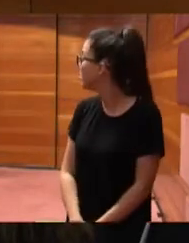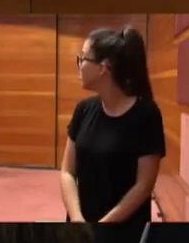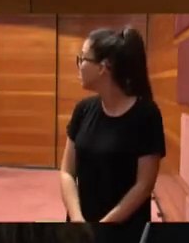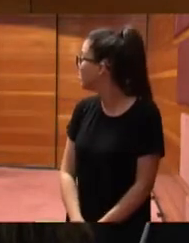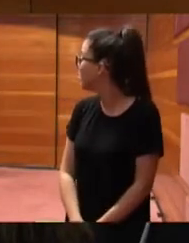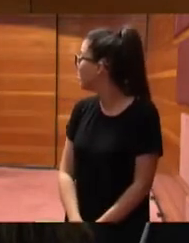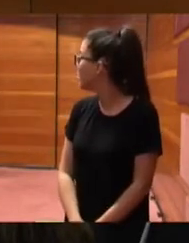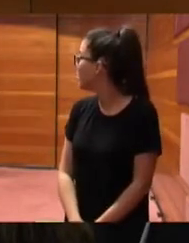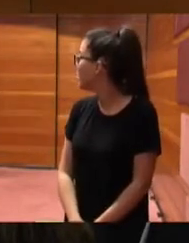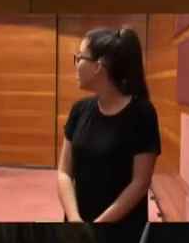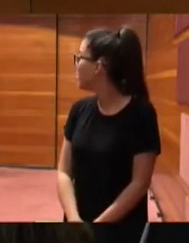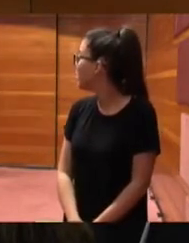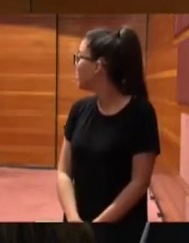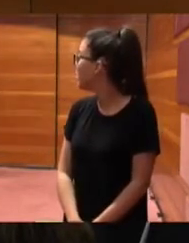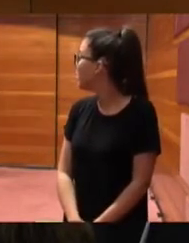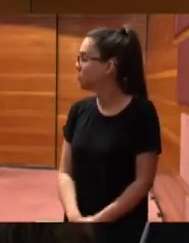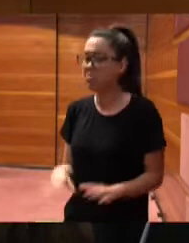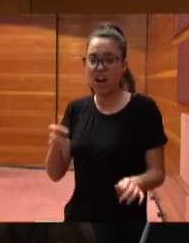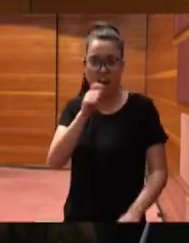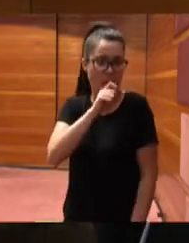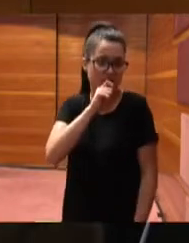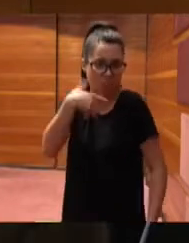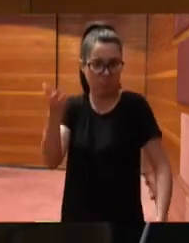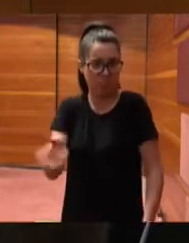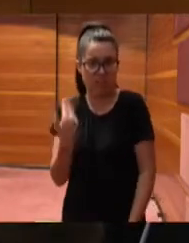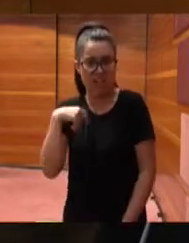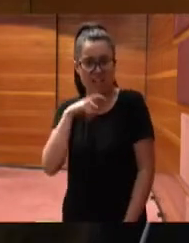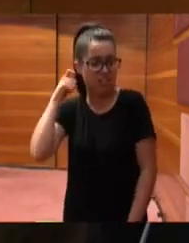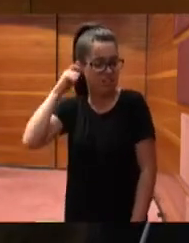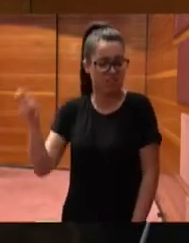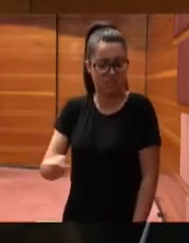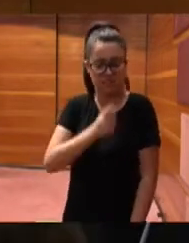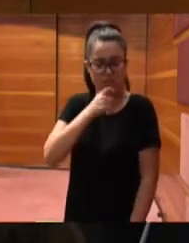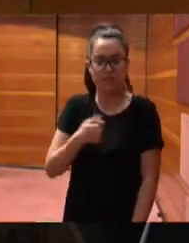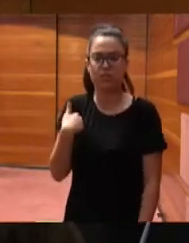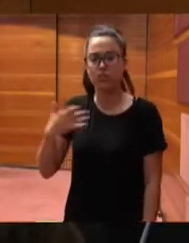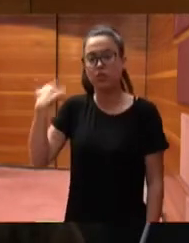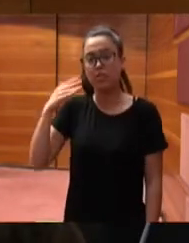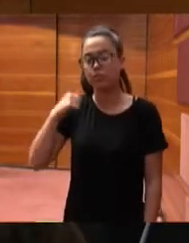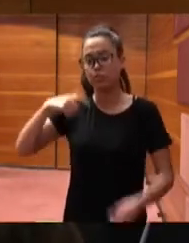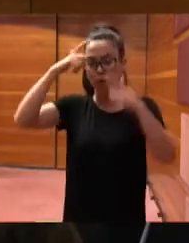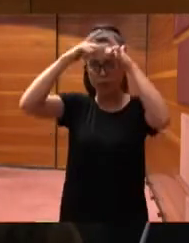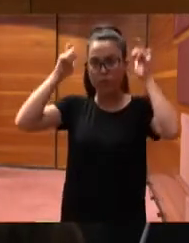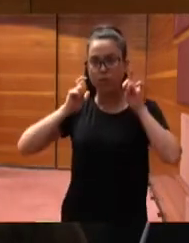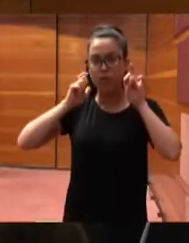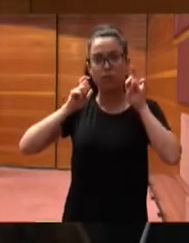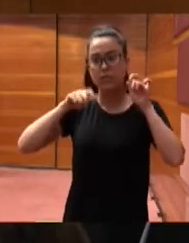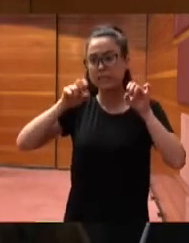Dios mío. Bueno, así mismo. Pues sí, igual nos ayuda. Mira, Iván nos ayuda. O sea, si pasa, hace mucho que no uso diadema, entonces...